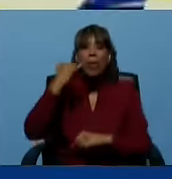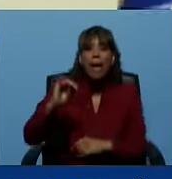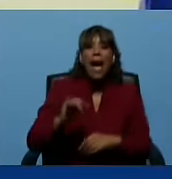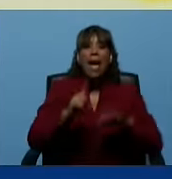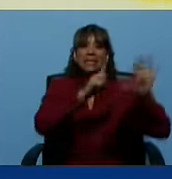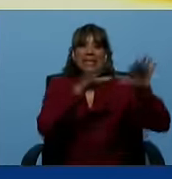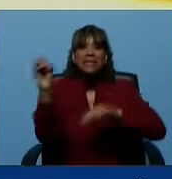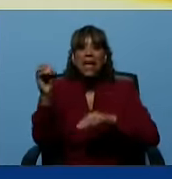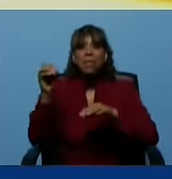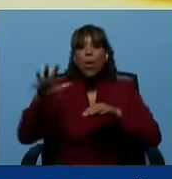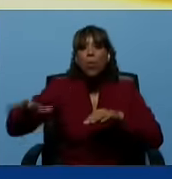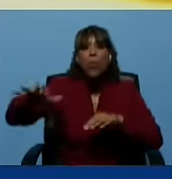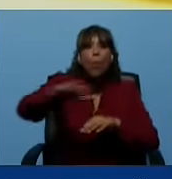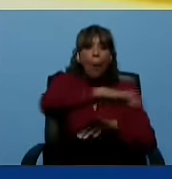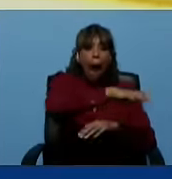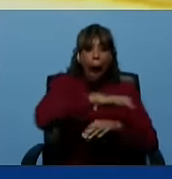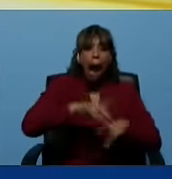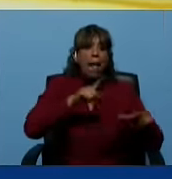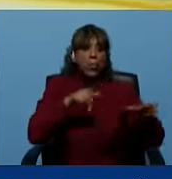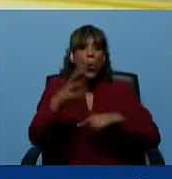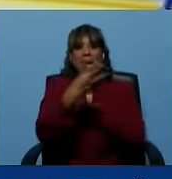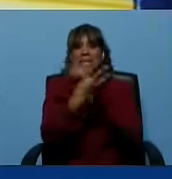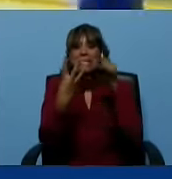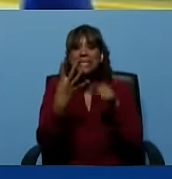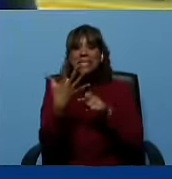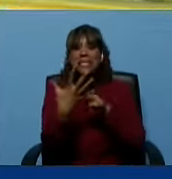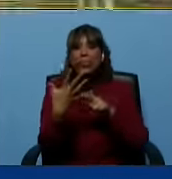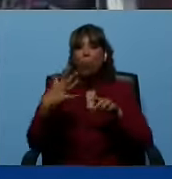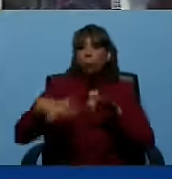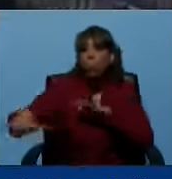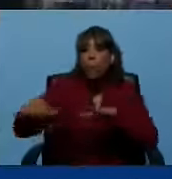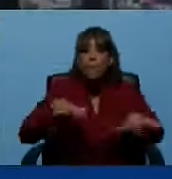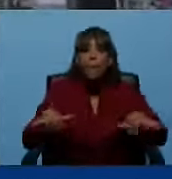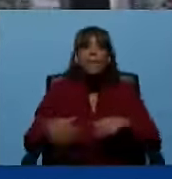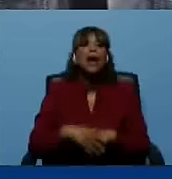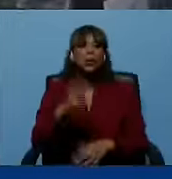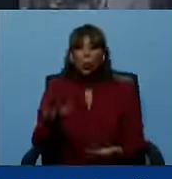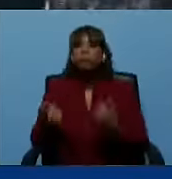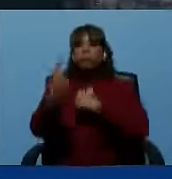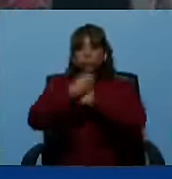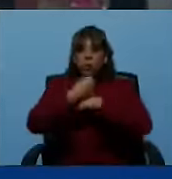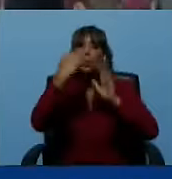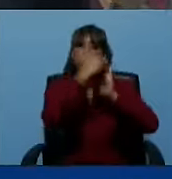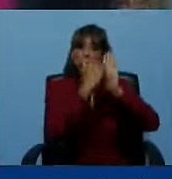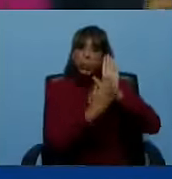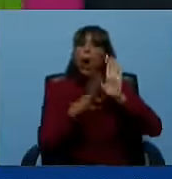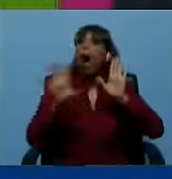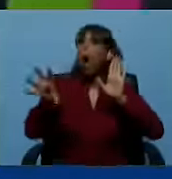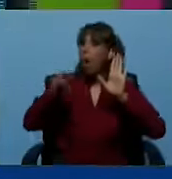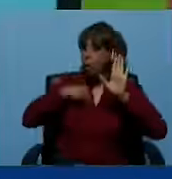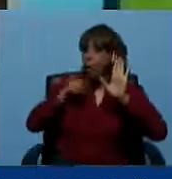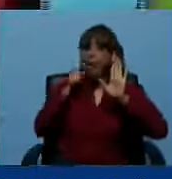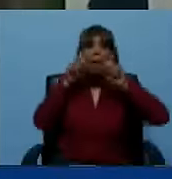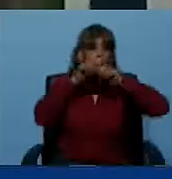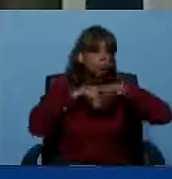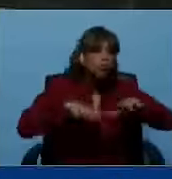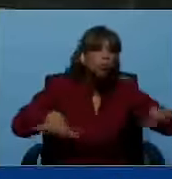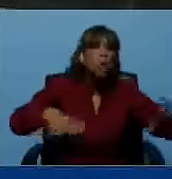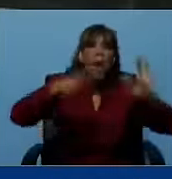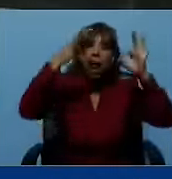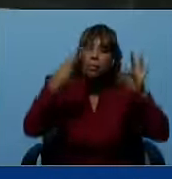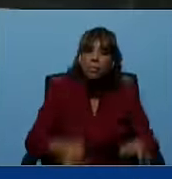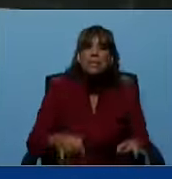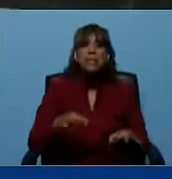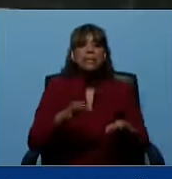puntos de recreación comunitaria y 5 puntos de alto impacto. Así como usted nos los ha orientado siempre, presidente, desplegarnos para